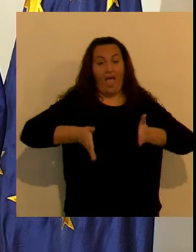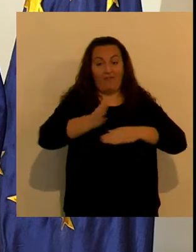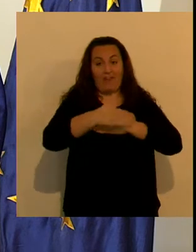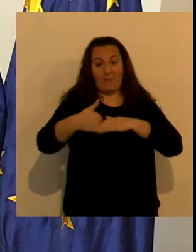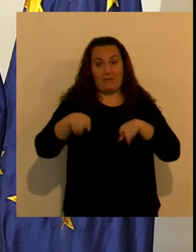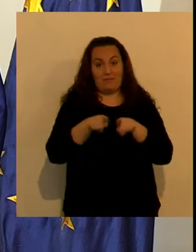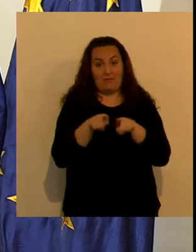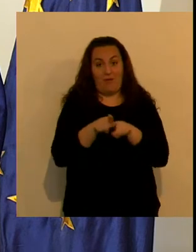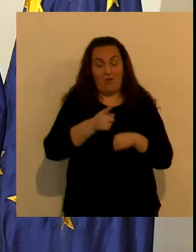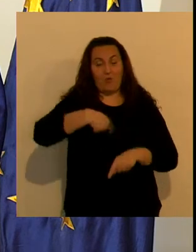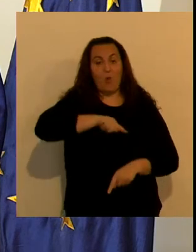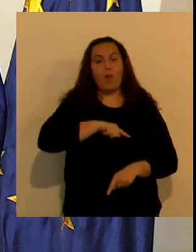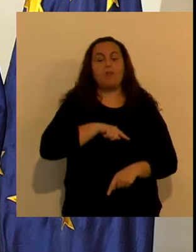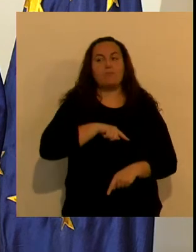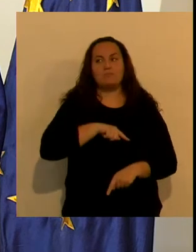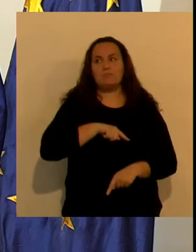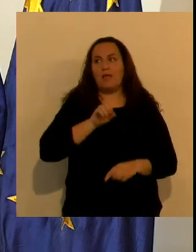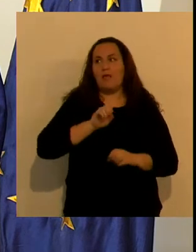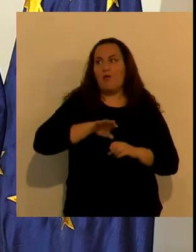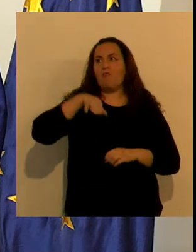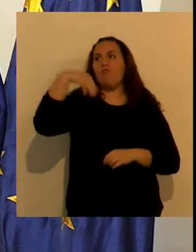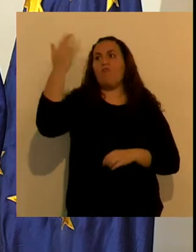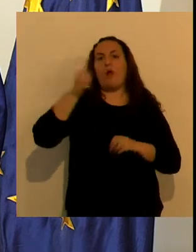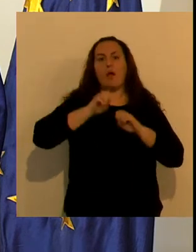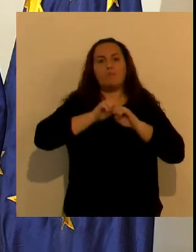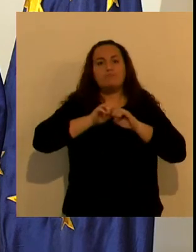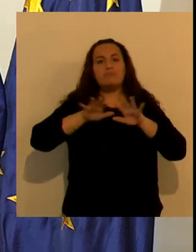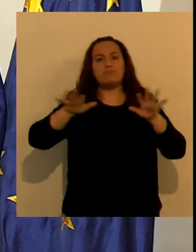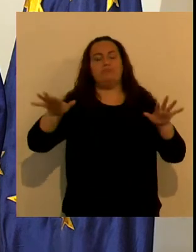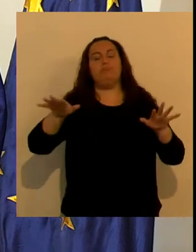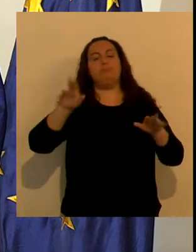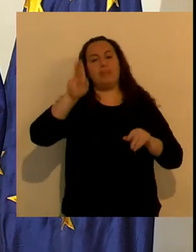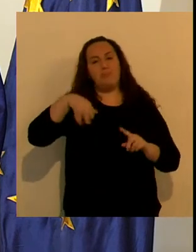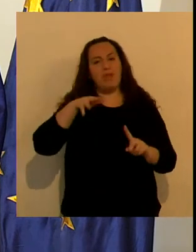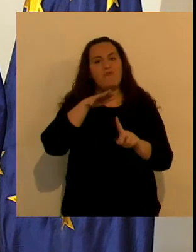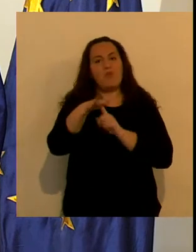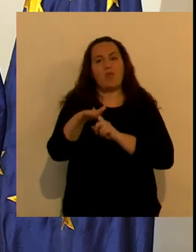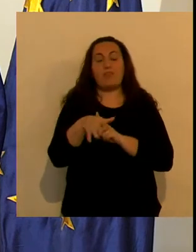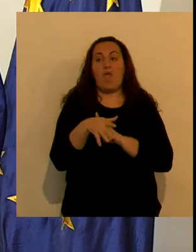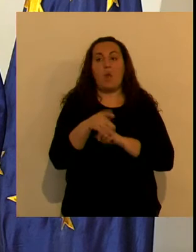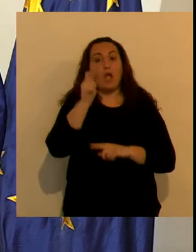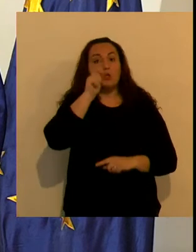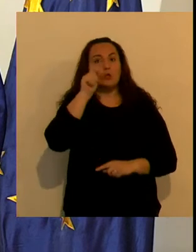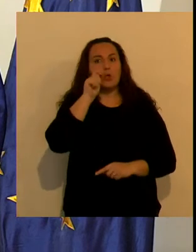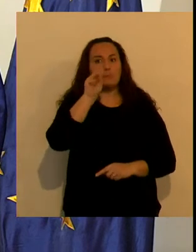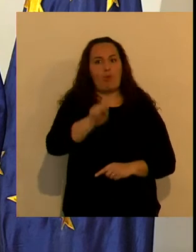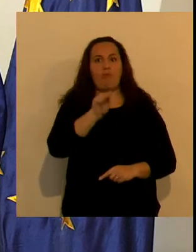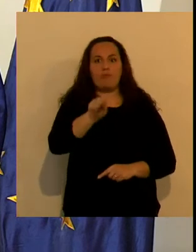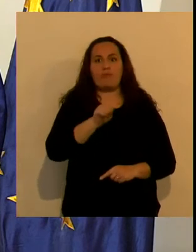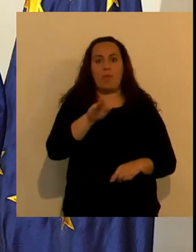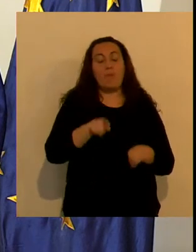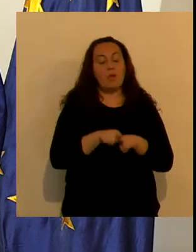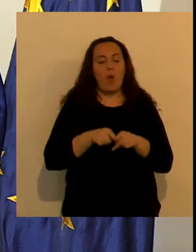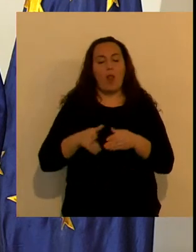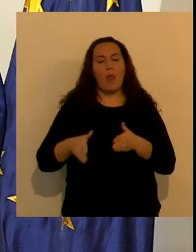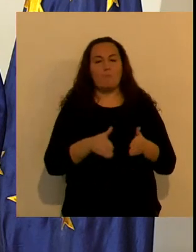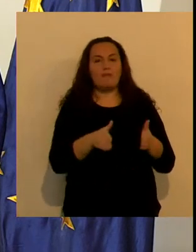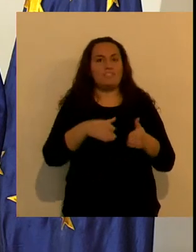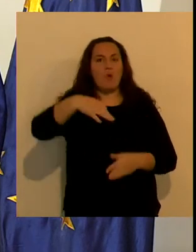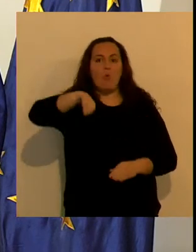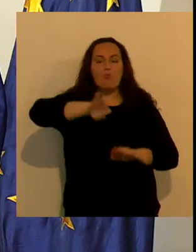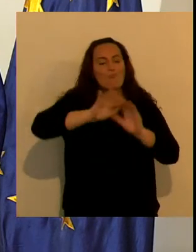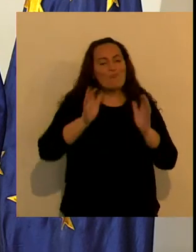fuera de nuestras fronteras y desde luego desde el punto de vista de un atractivo turístico de primera línea, como un paseo único en el